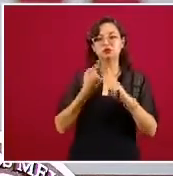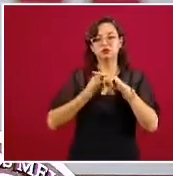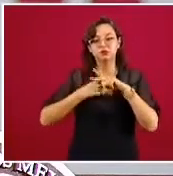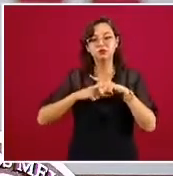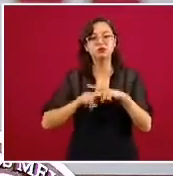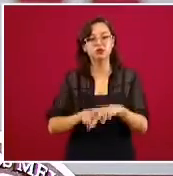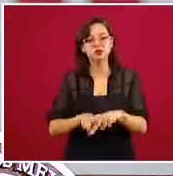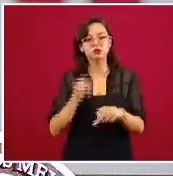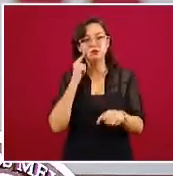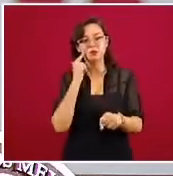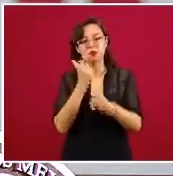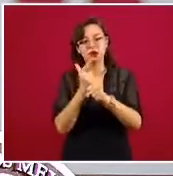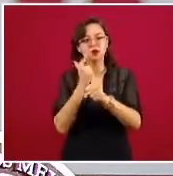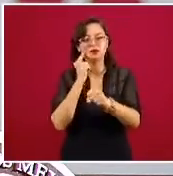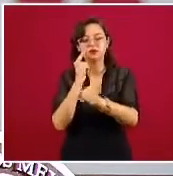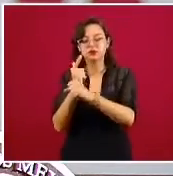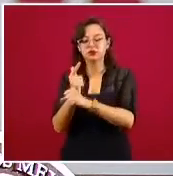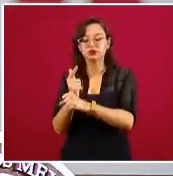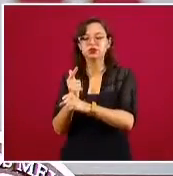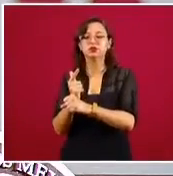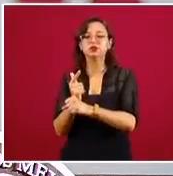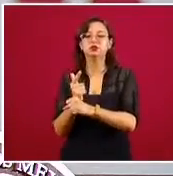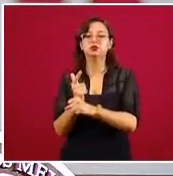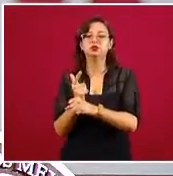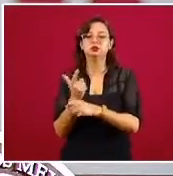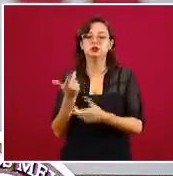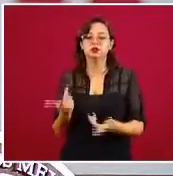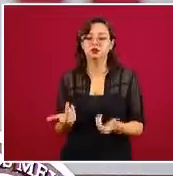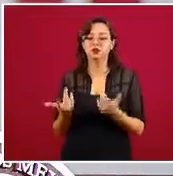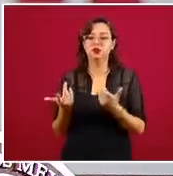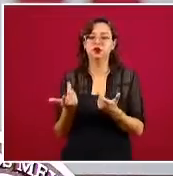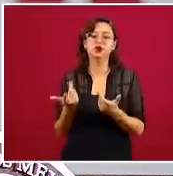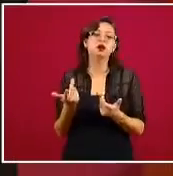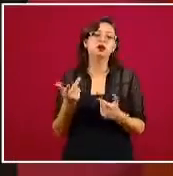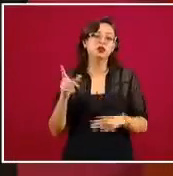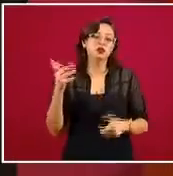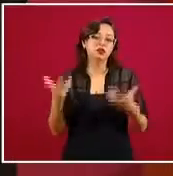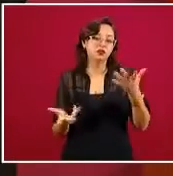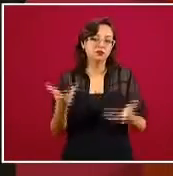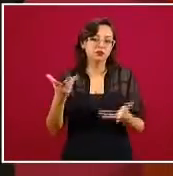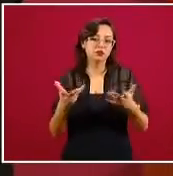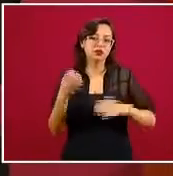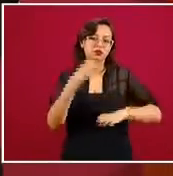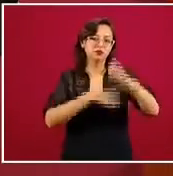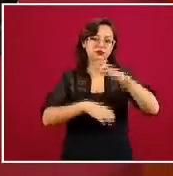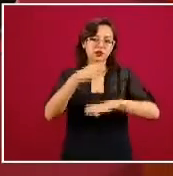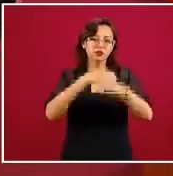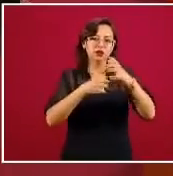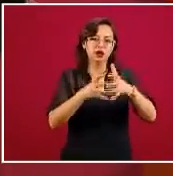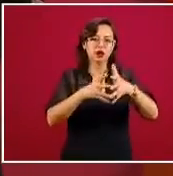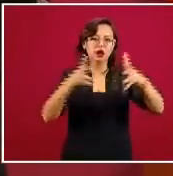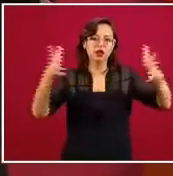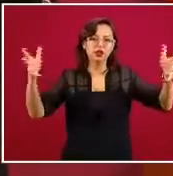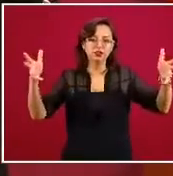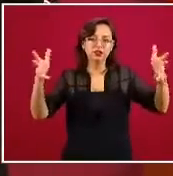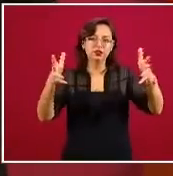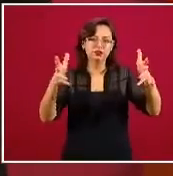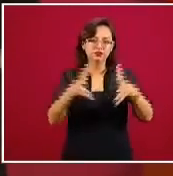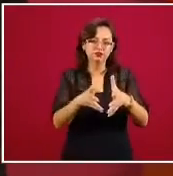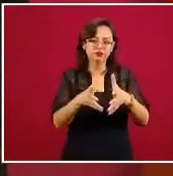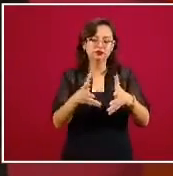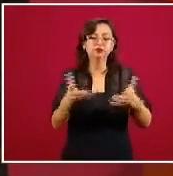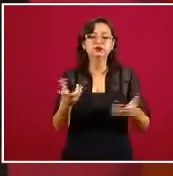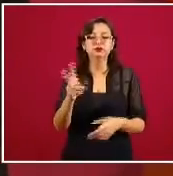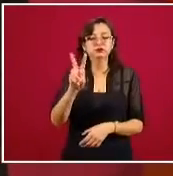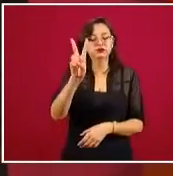empezamos a observarlo, en vinculación con el tamaño de las empresas en las que trabajaban estas personas. Y